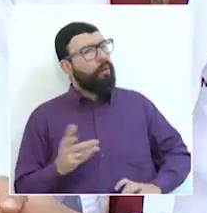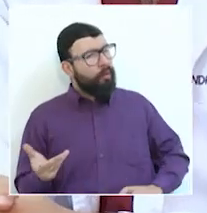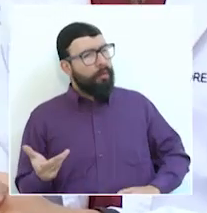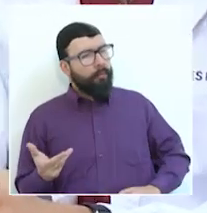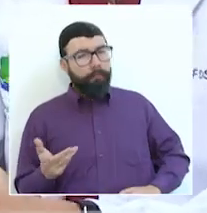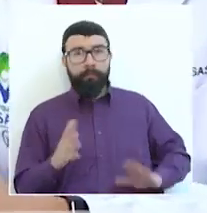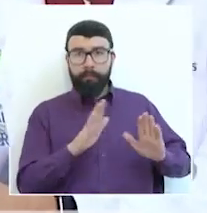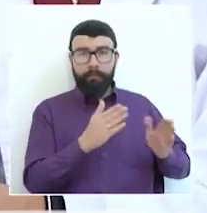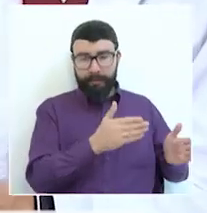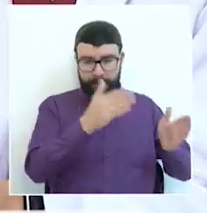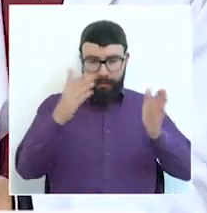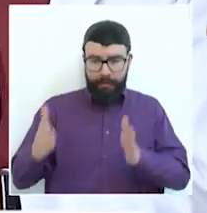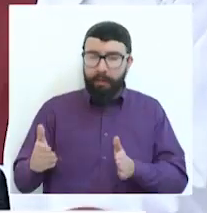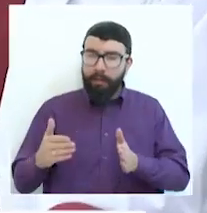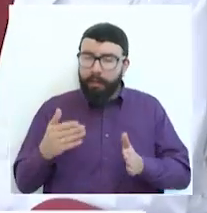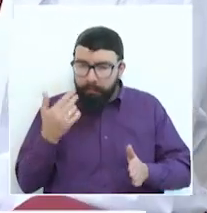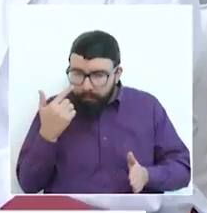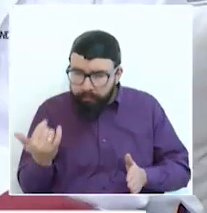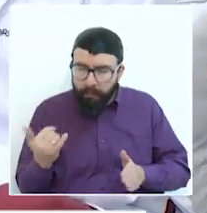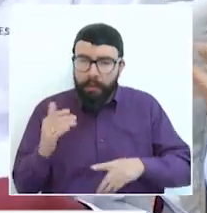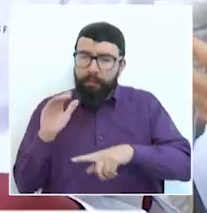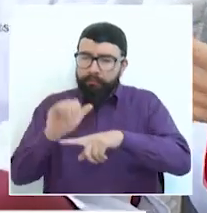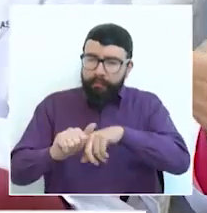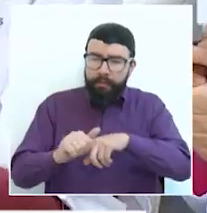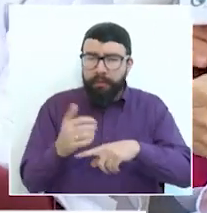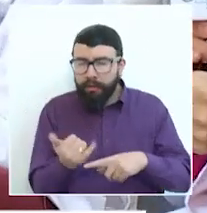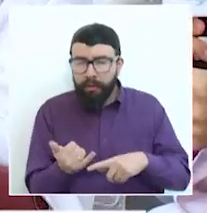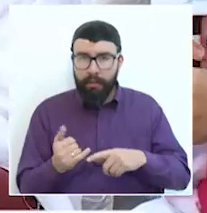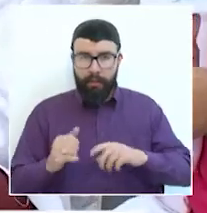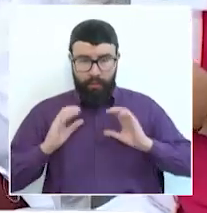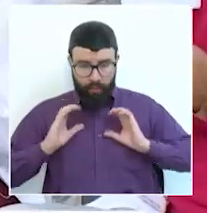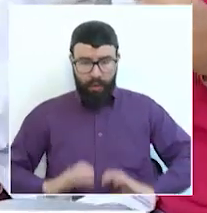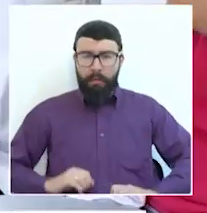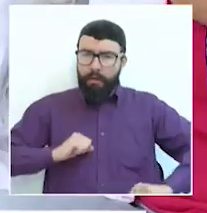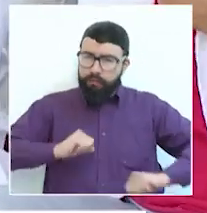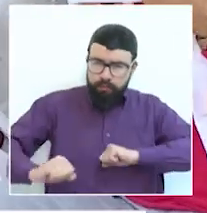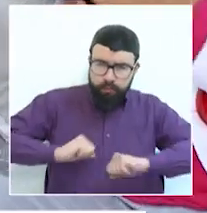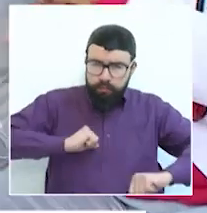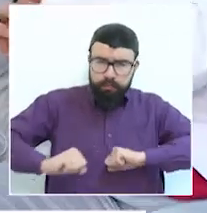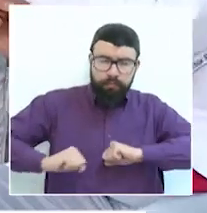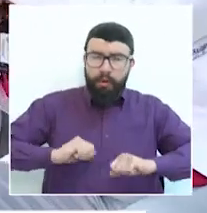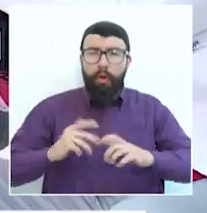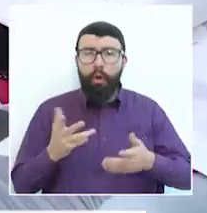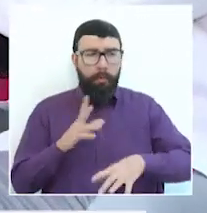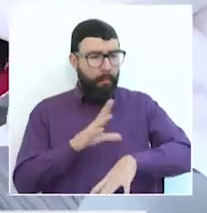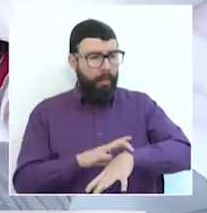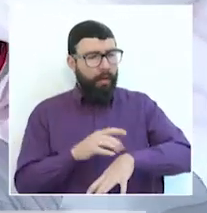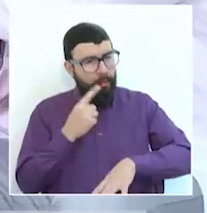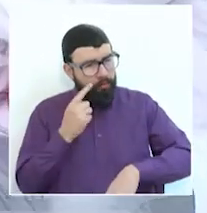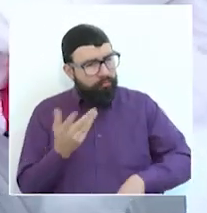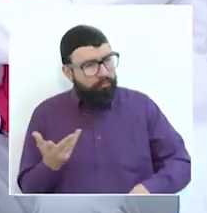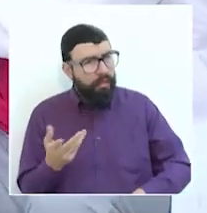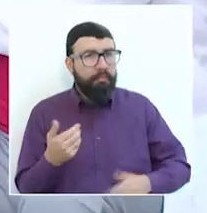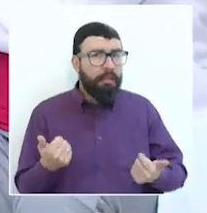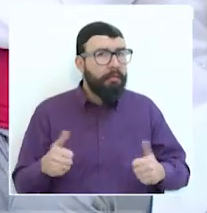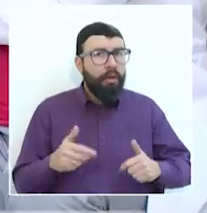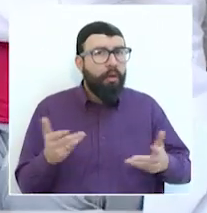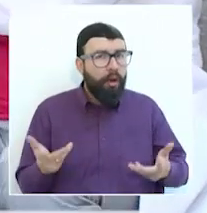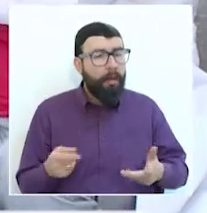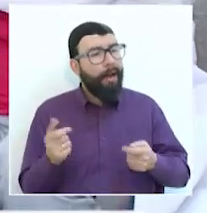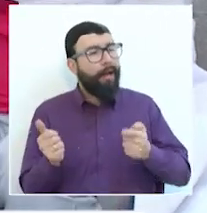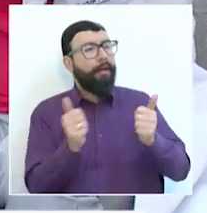a un consultorio, vamos a hacerle un examen físico desde la parte médica para que ya con